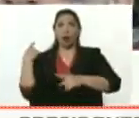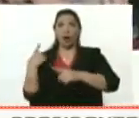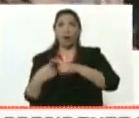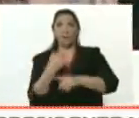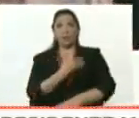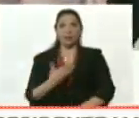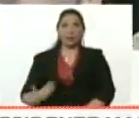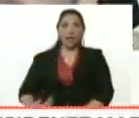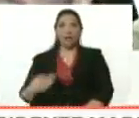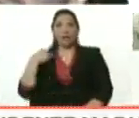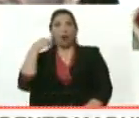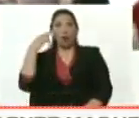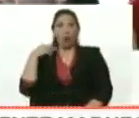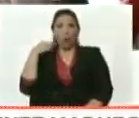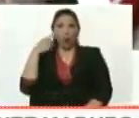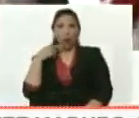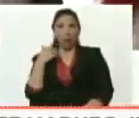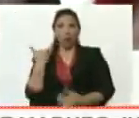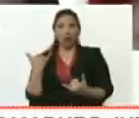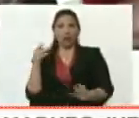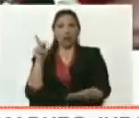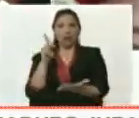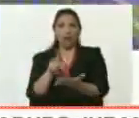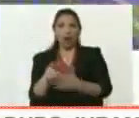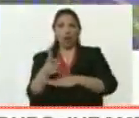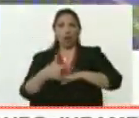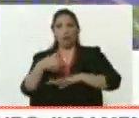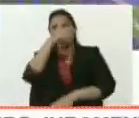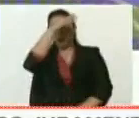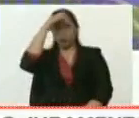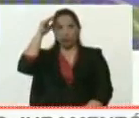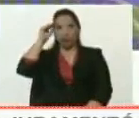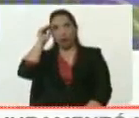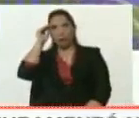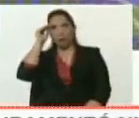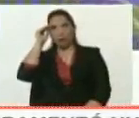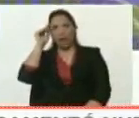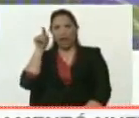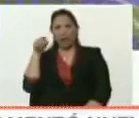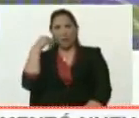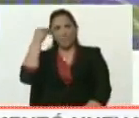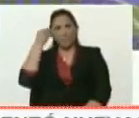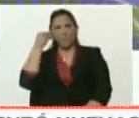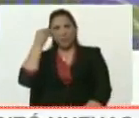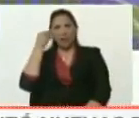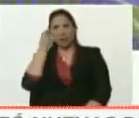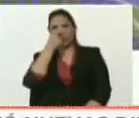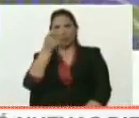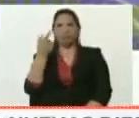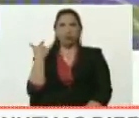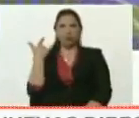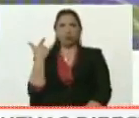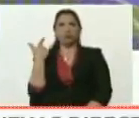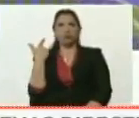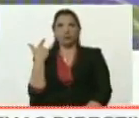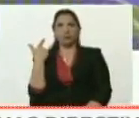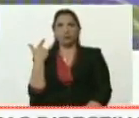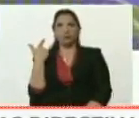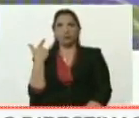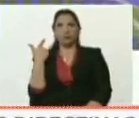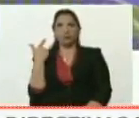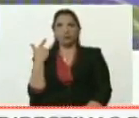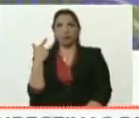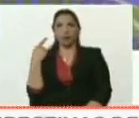del gobierno de Donald Trump, vinieron por lo que ellos consideran su patio trasero. Y se